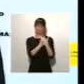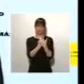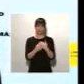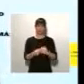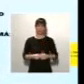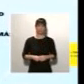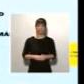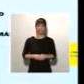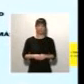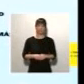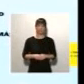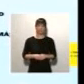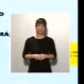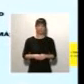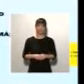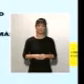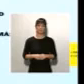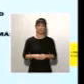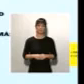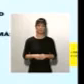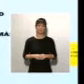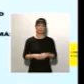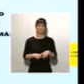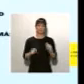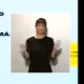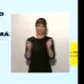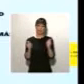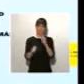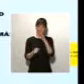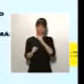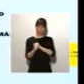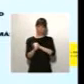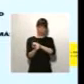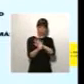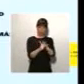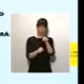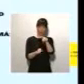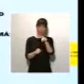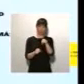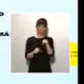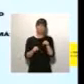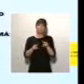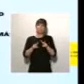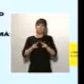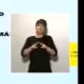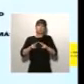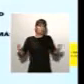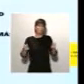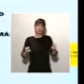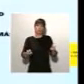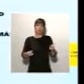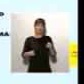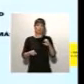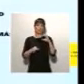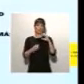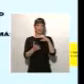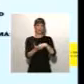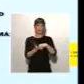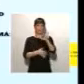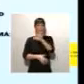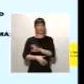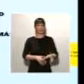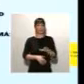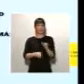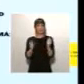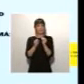este caso, en la alerta por coronavirus, desde el inicio, el Centro Nacional de Microbiología lo que